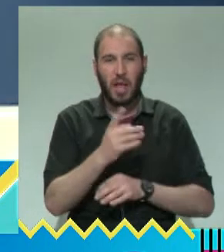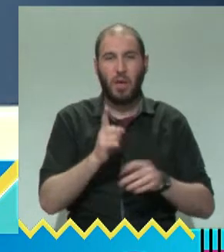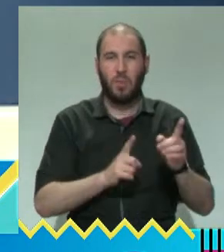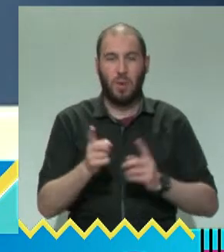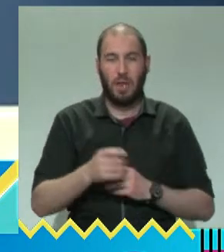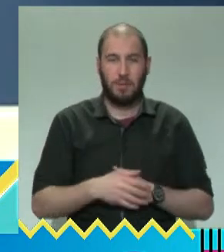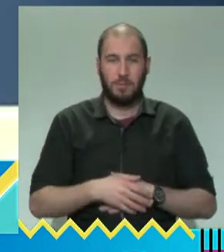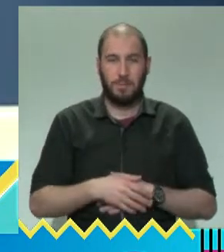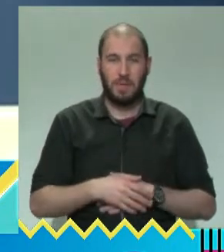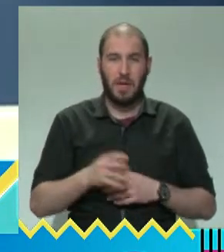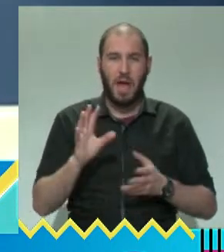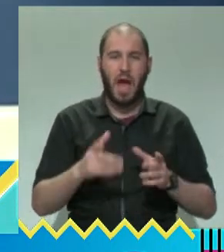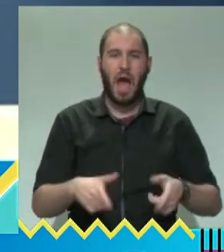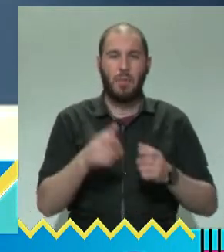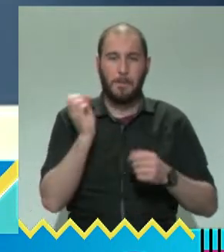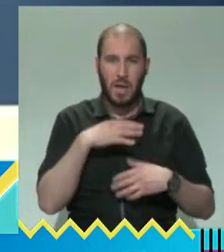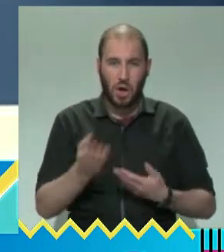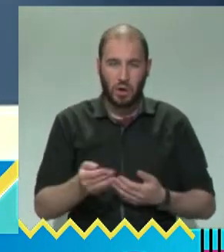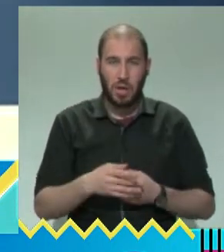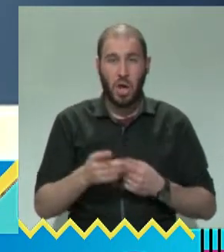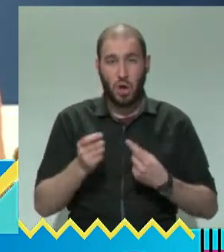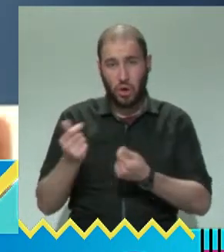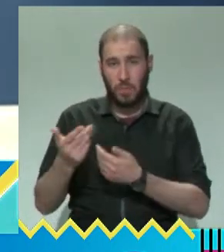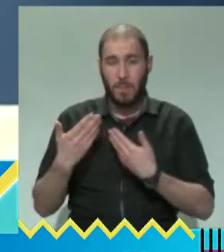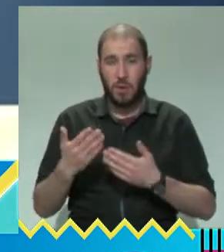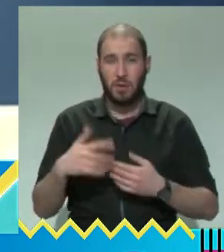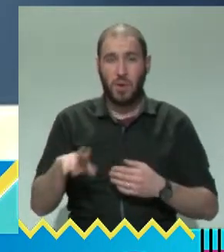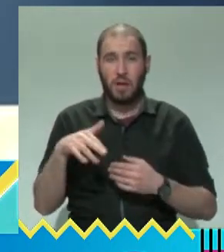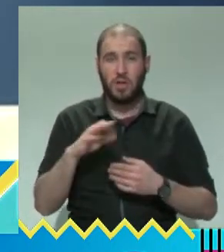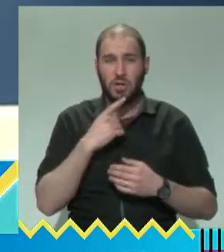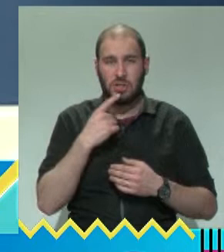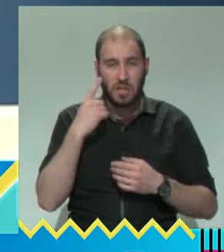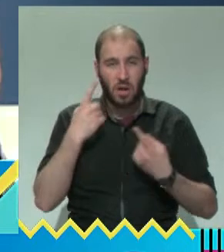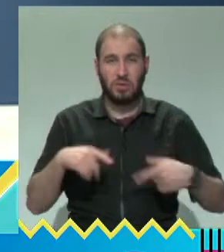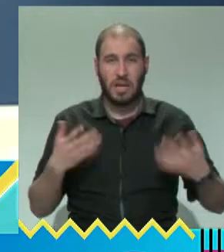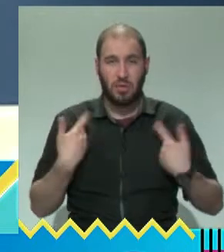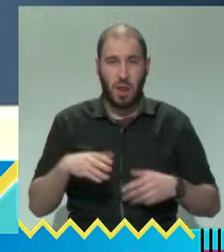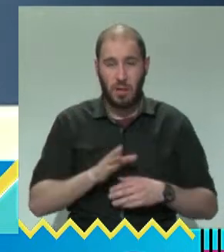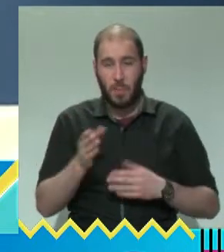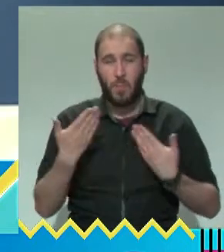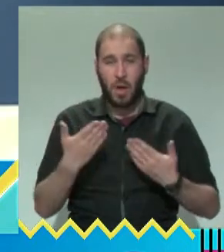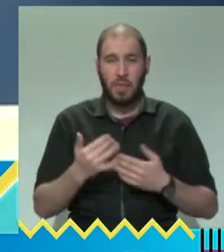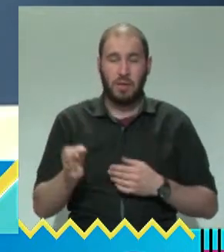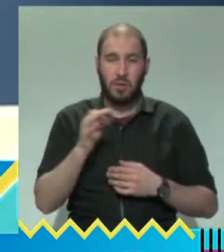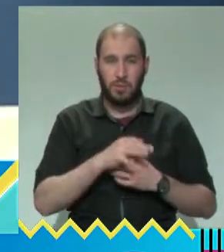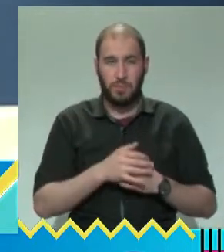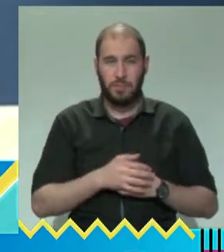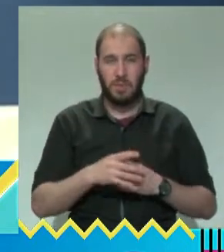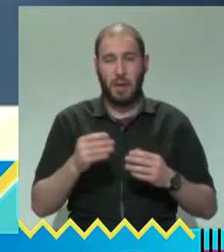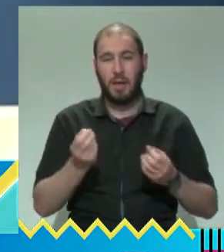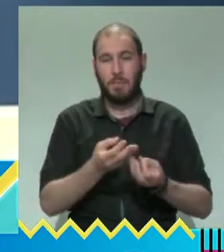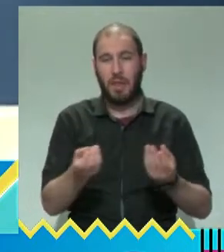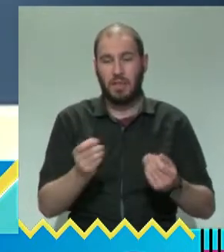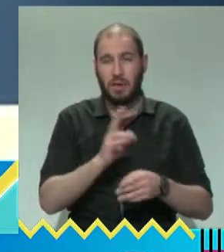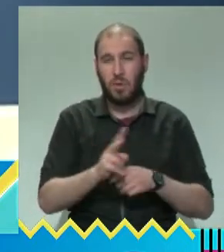son los mejores. Lo pueden ir a comprar al vivero Noti de Recursos Naturales o en cualquier vivero que